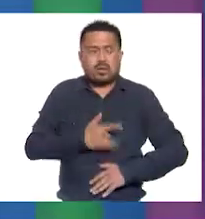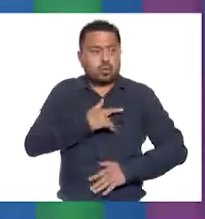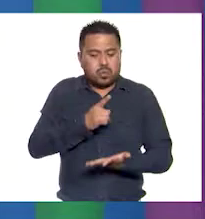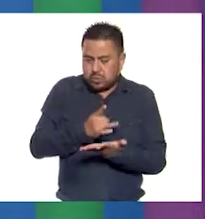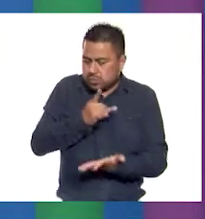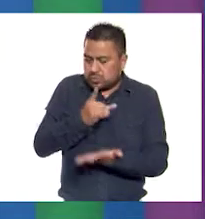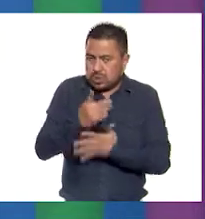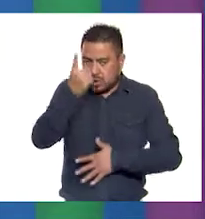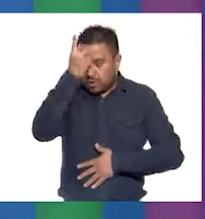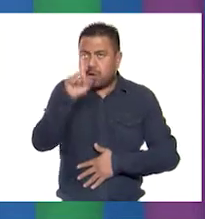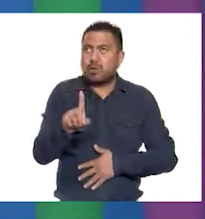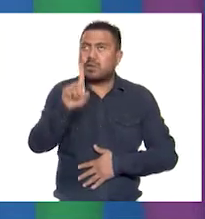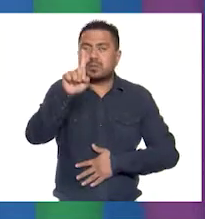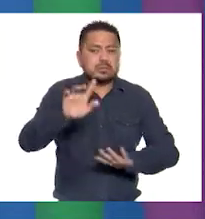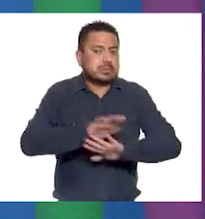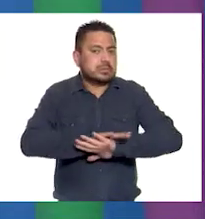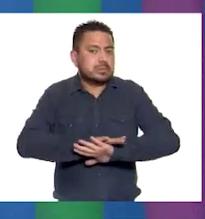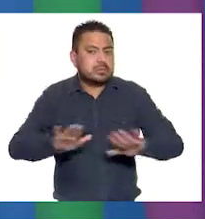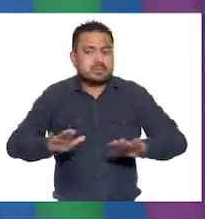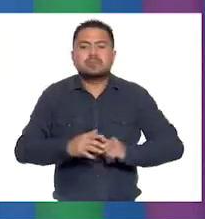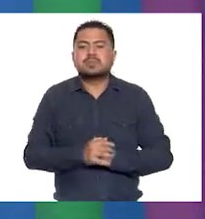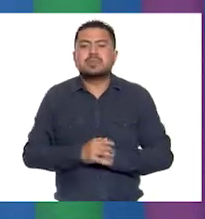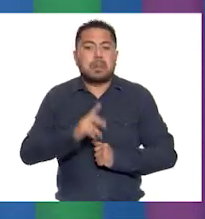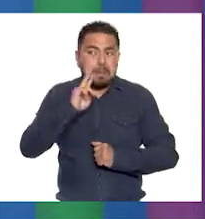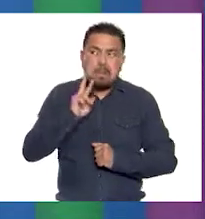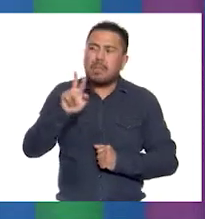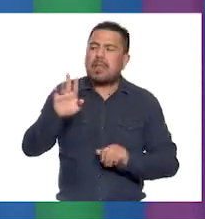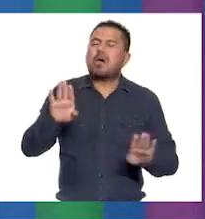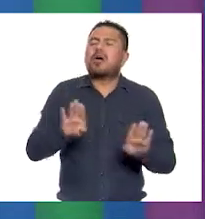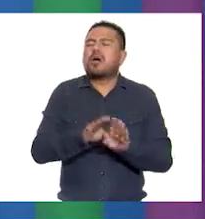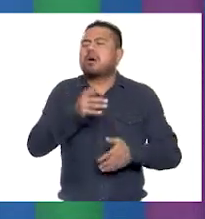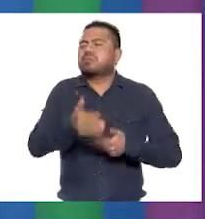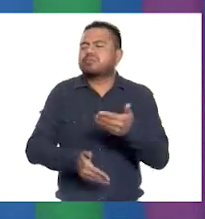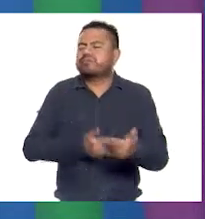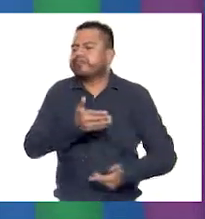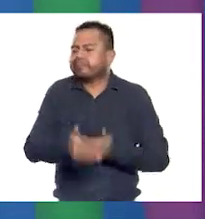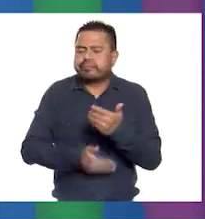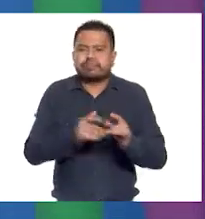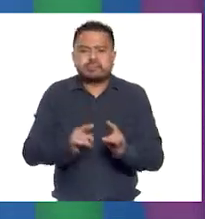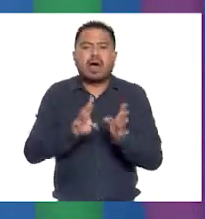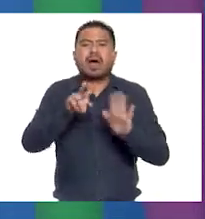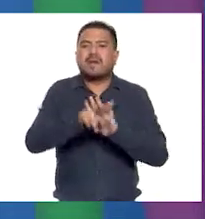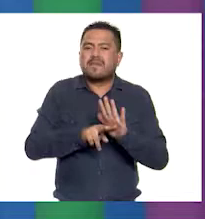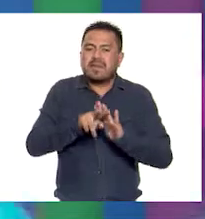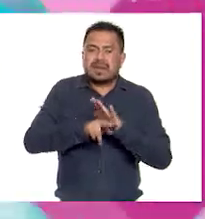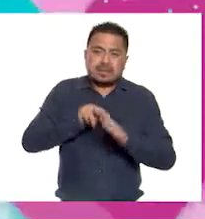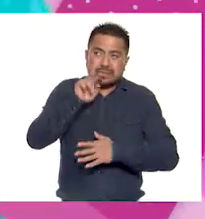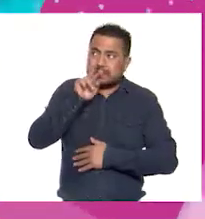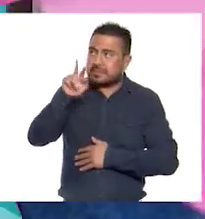de un solo Dios. Veamos cómo se produjo este proceso con este video.